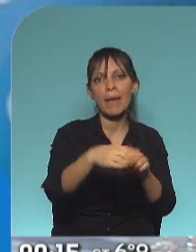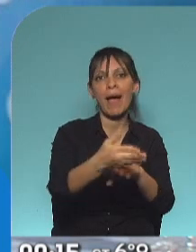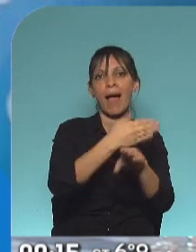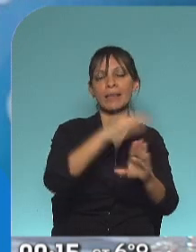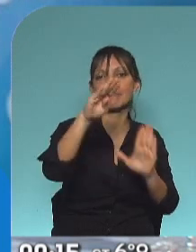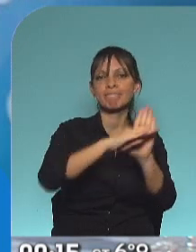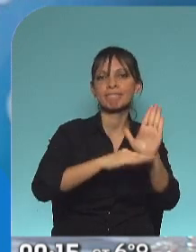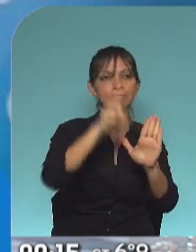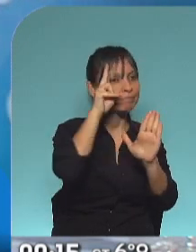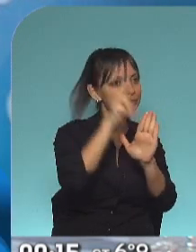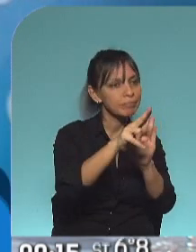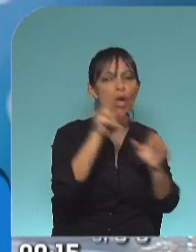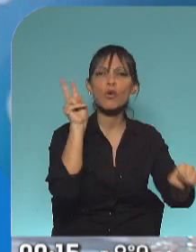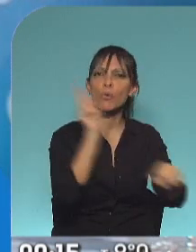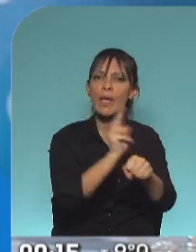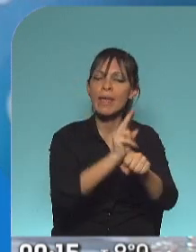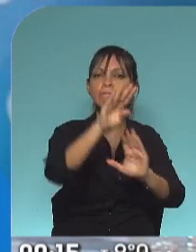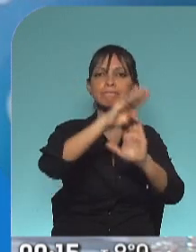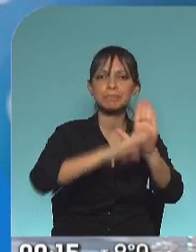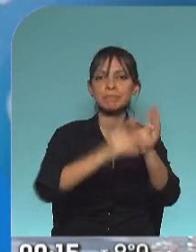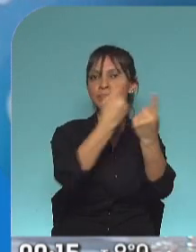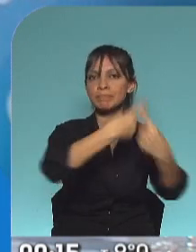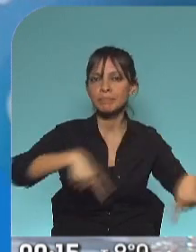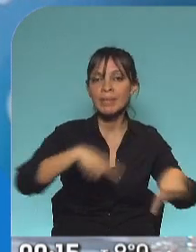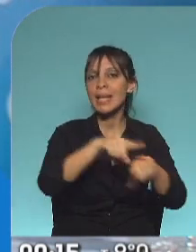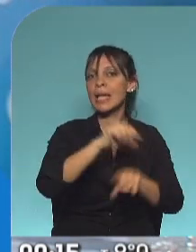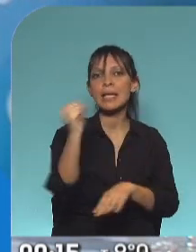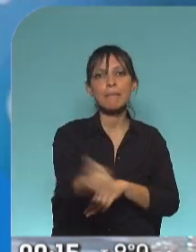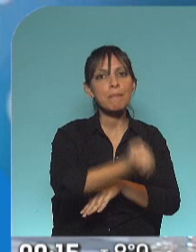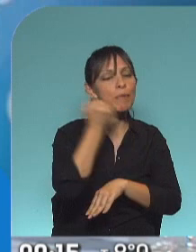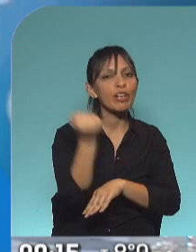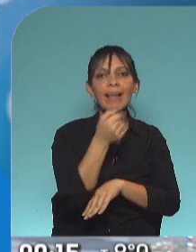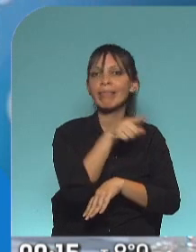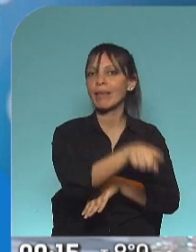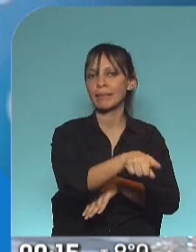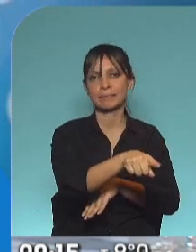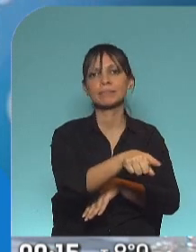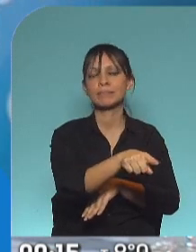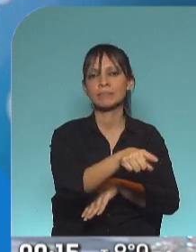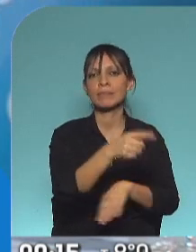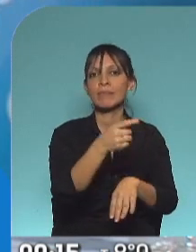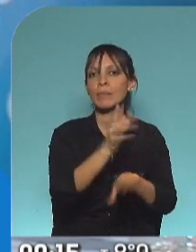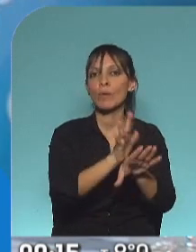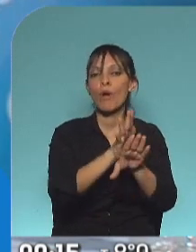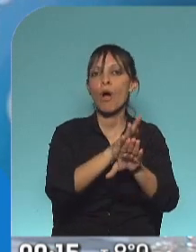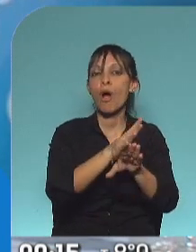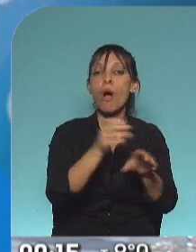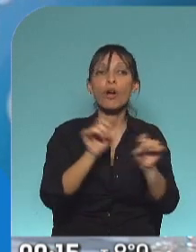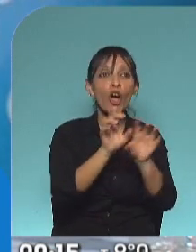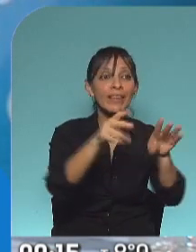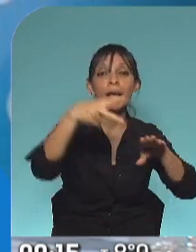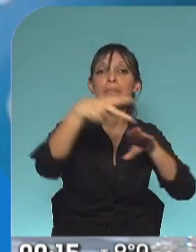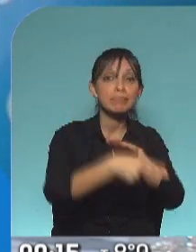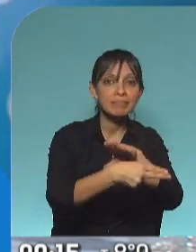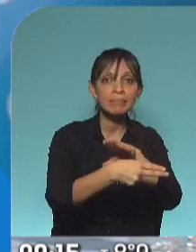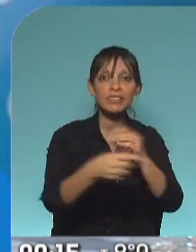realizarla con los cuidados, con esa importancia que tiene ser interrumpir la cadena de transmisión, no ser parte